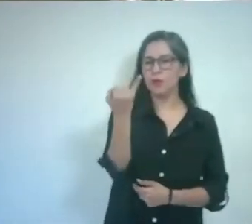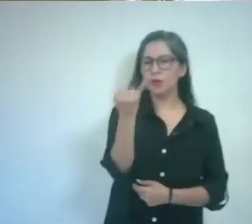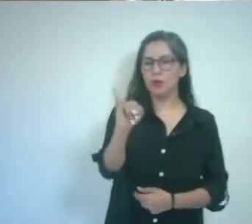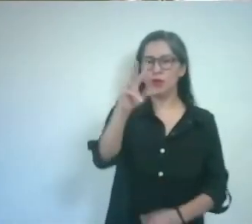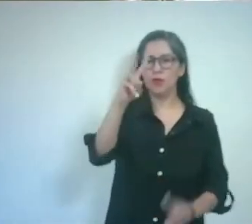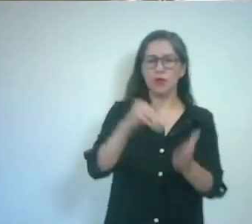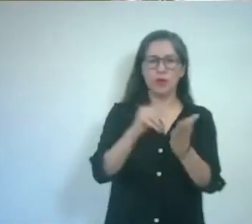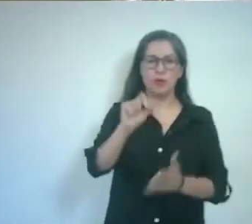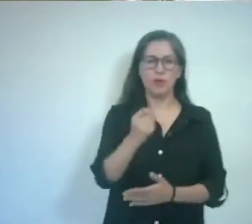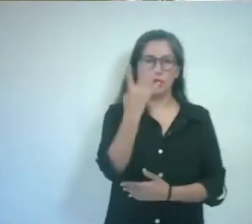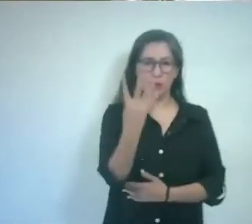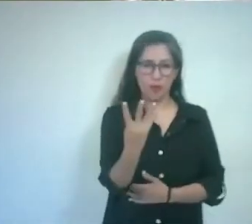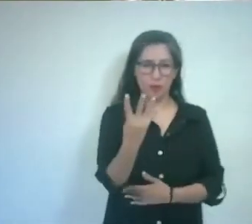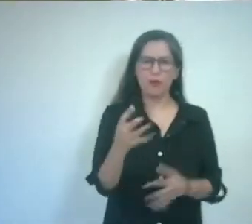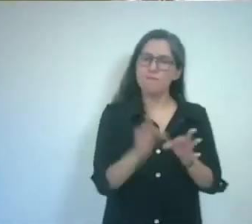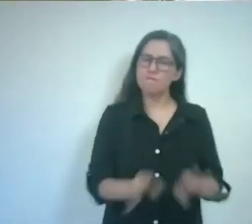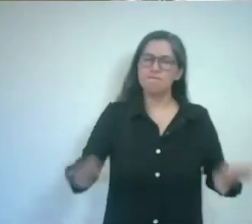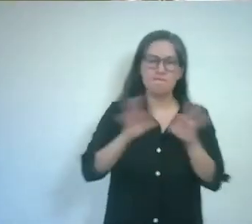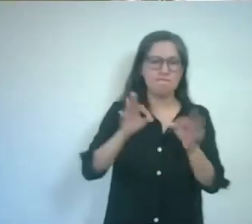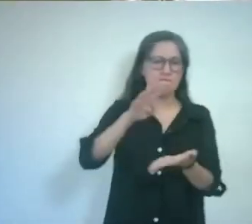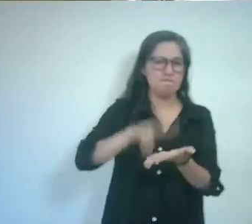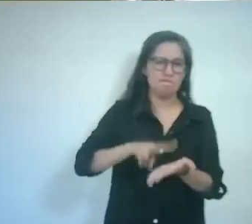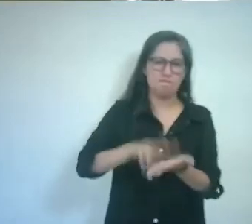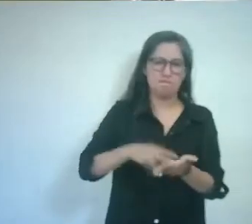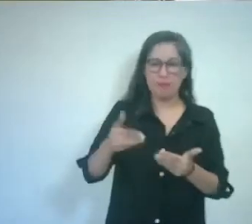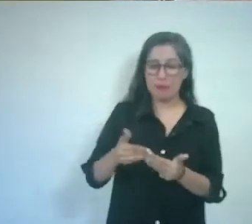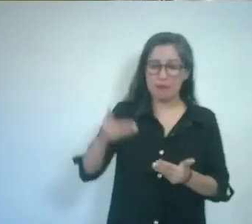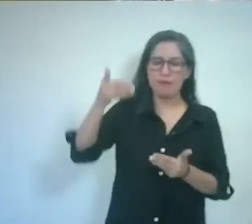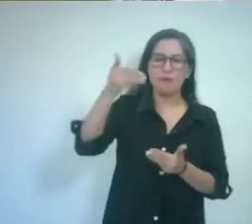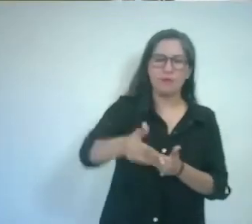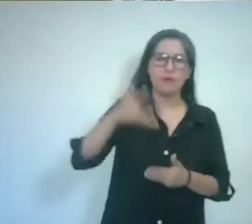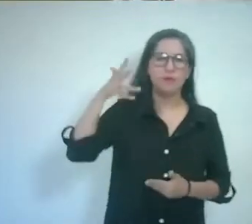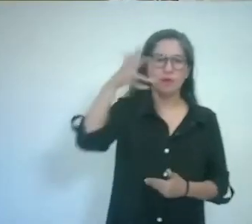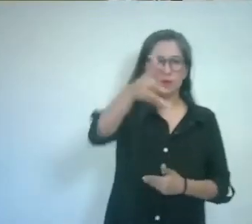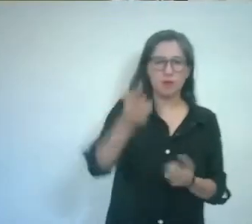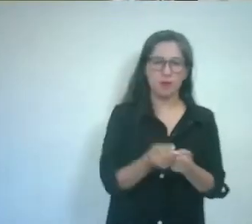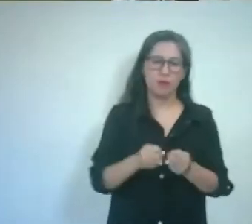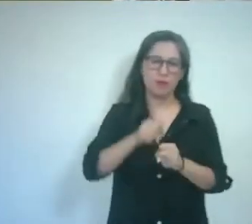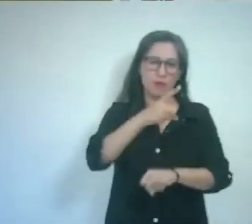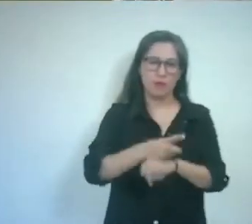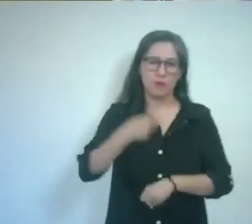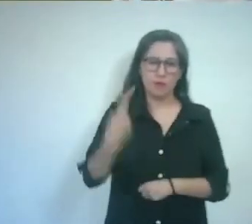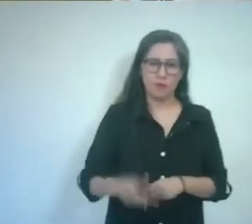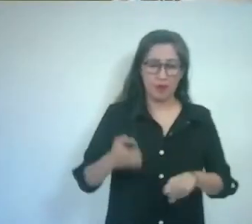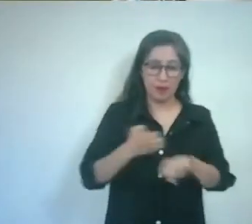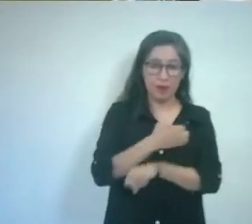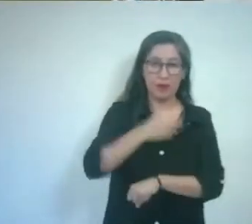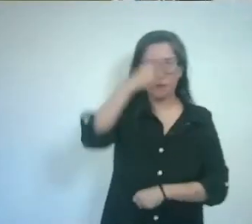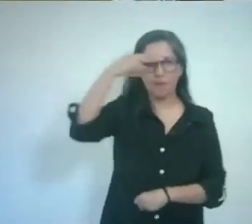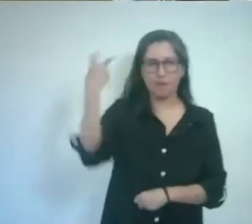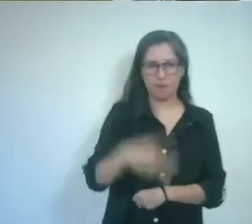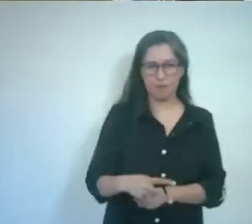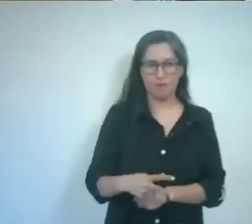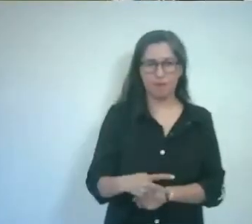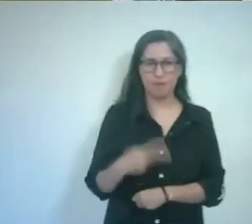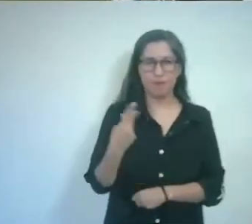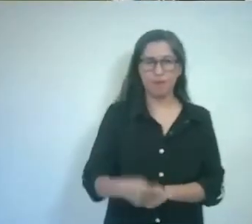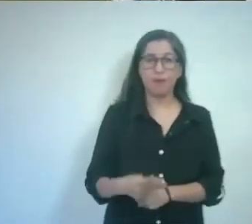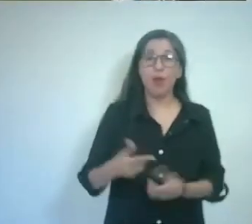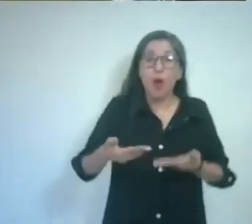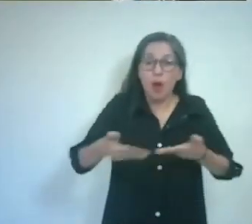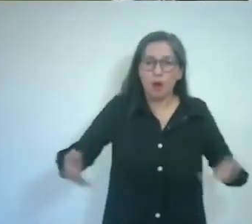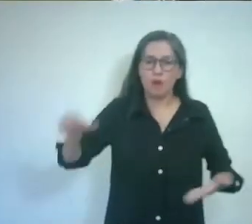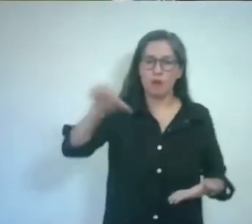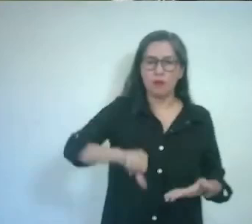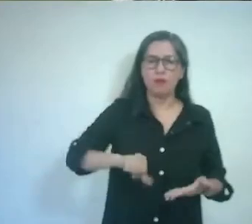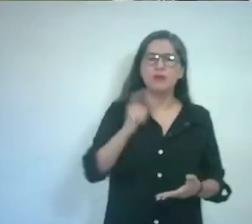es una fecha de total importancia y trascendencia para el futuro de nuestra sociedad, nuestro Estado y nuestro país. El día de hoy